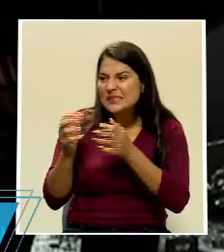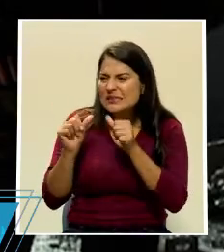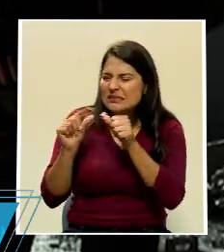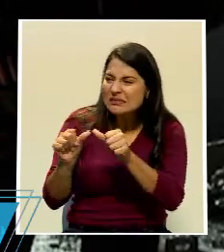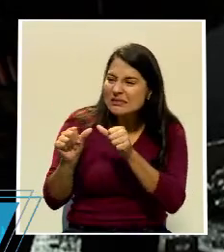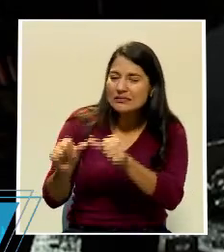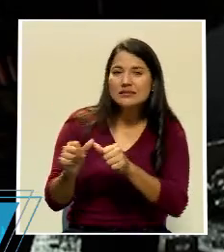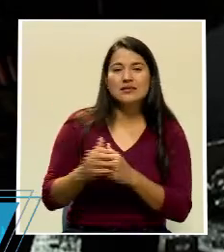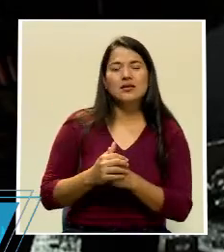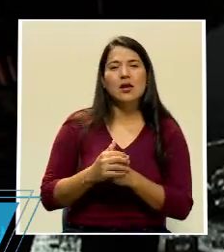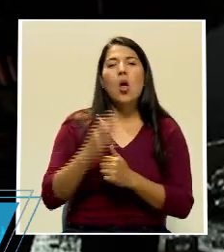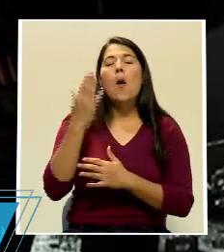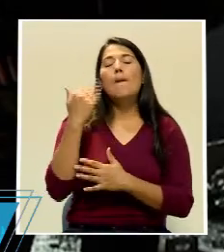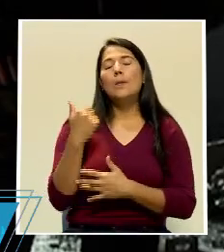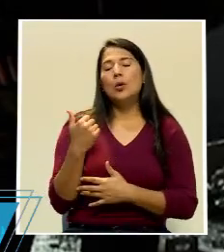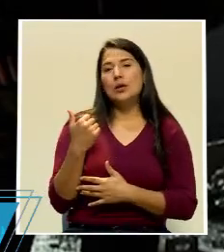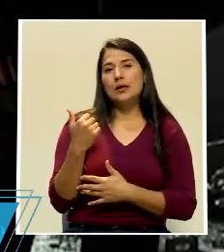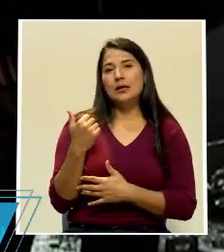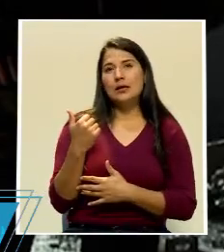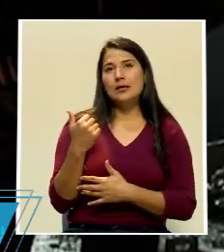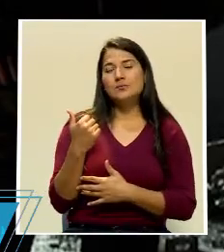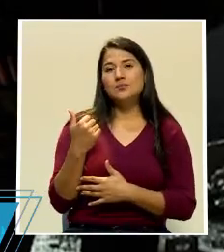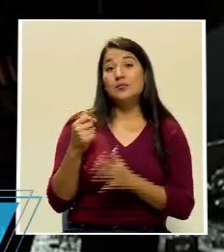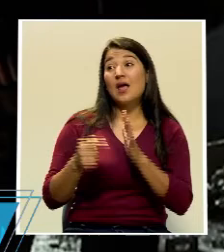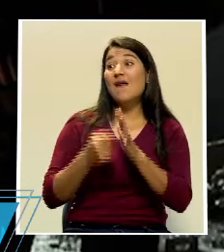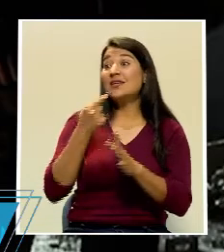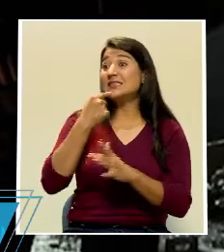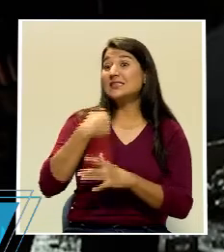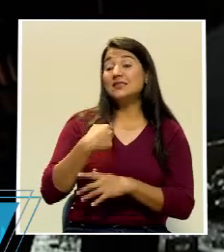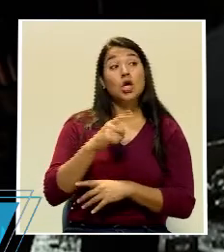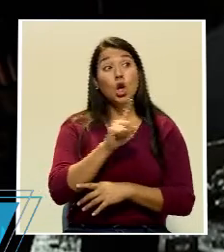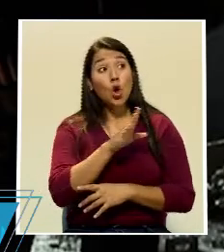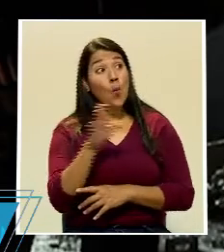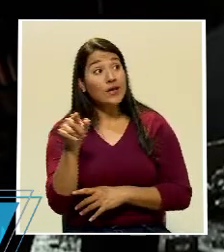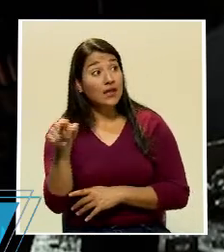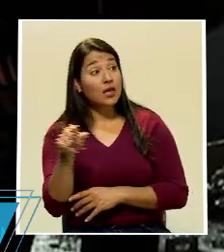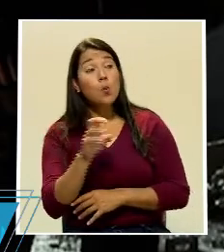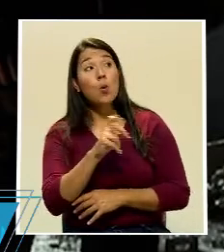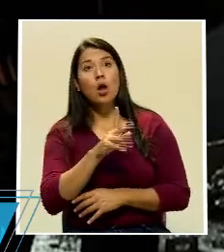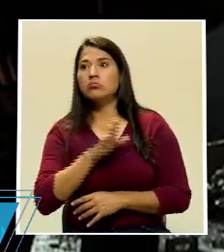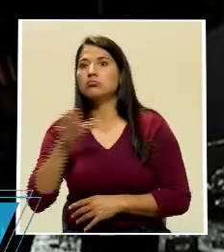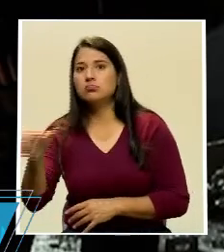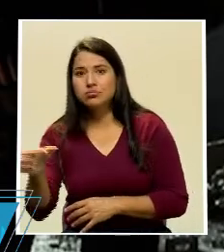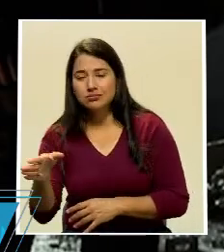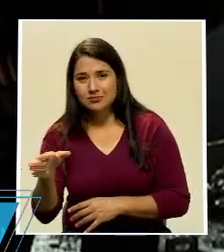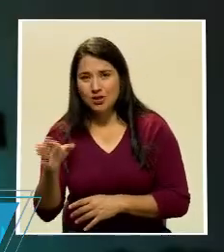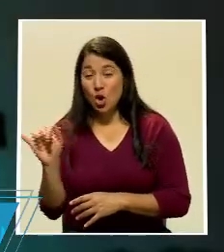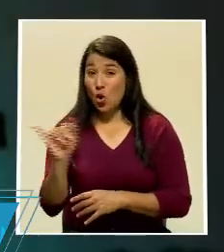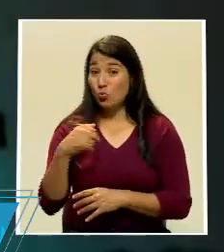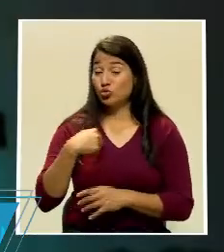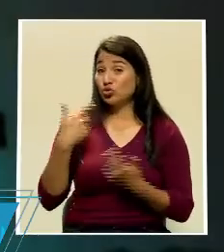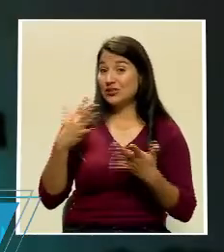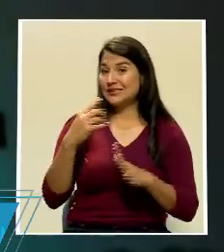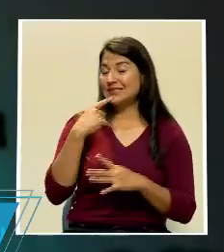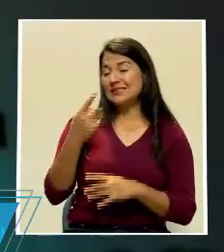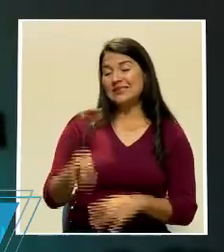majaderos, porque nos dicen no vaya ahí, vamos, lo que le mencioné